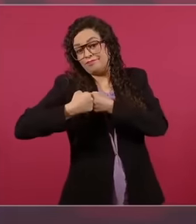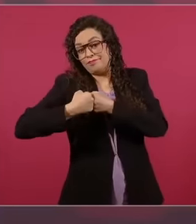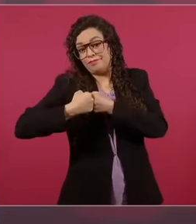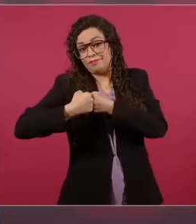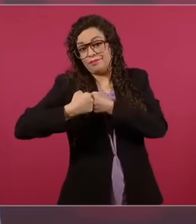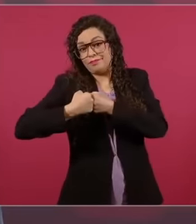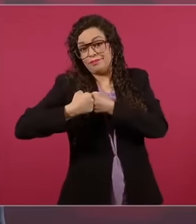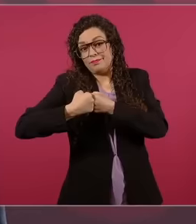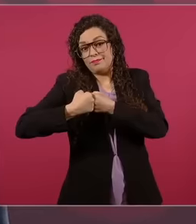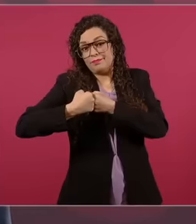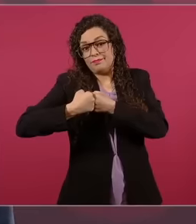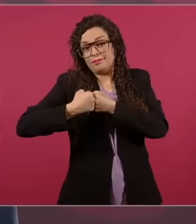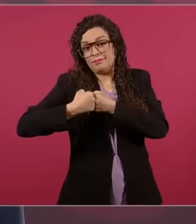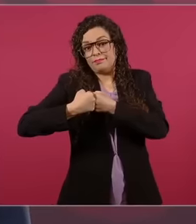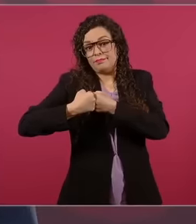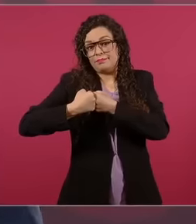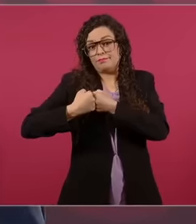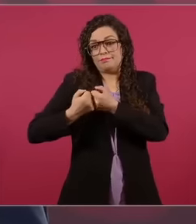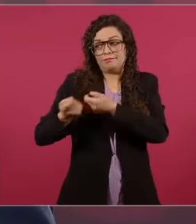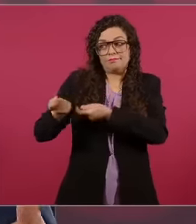económica,